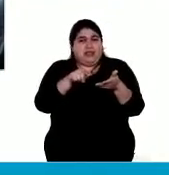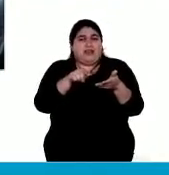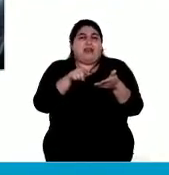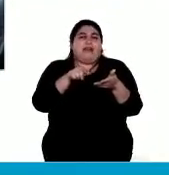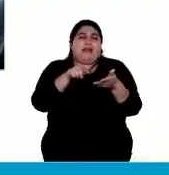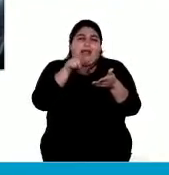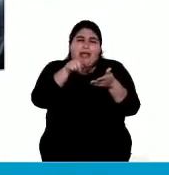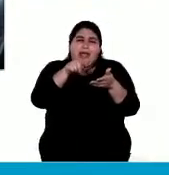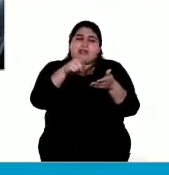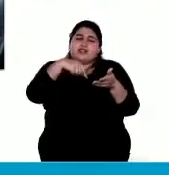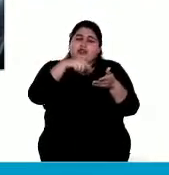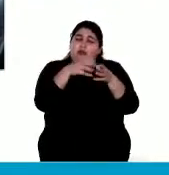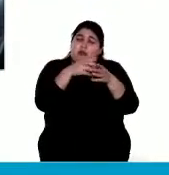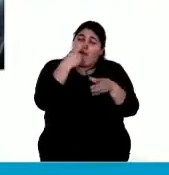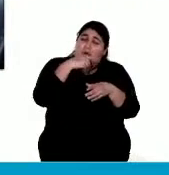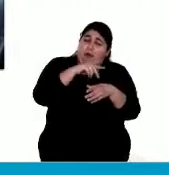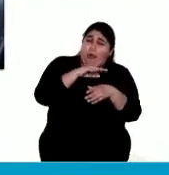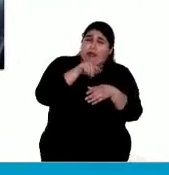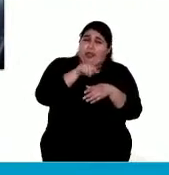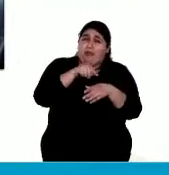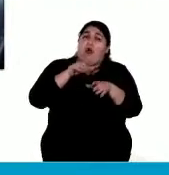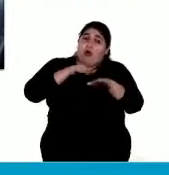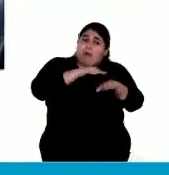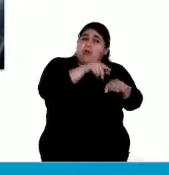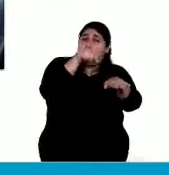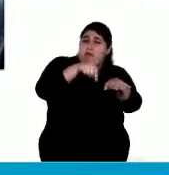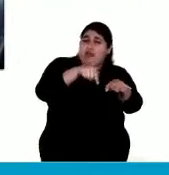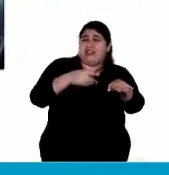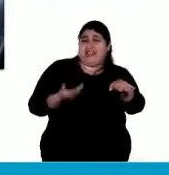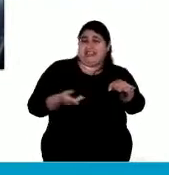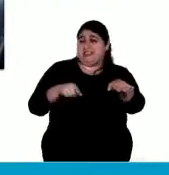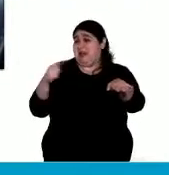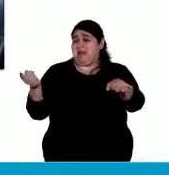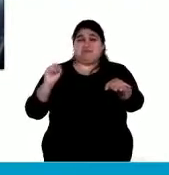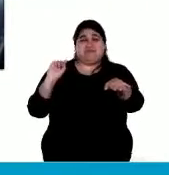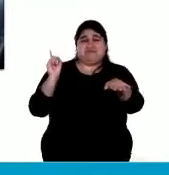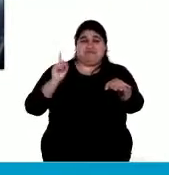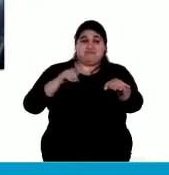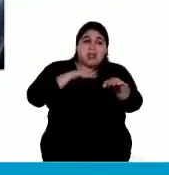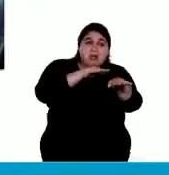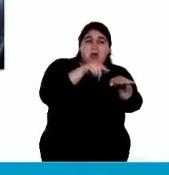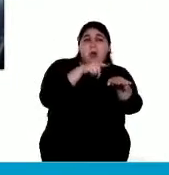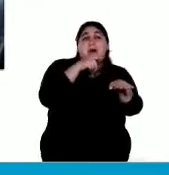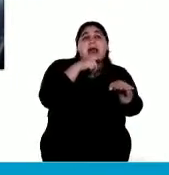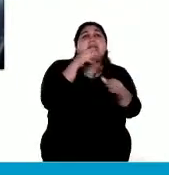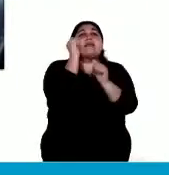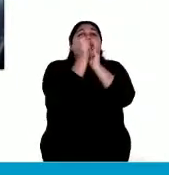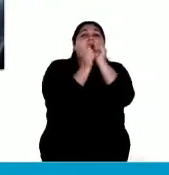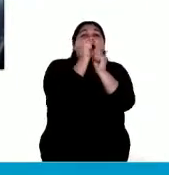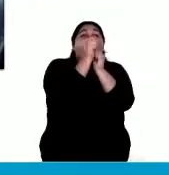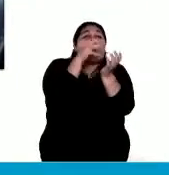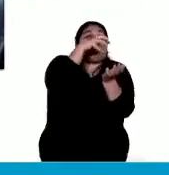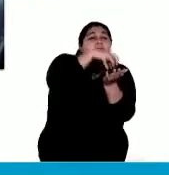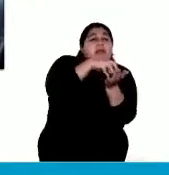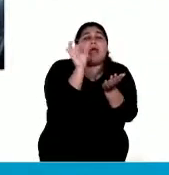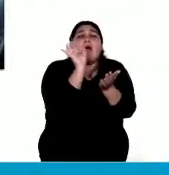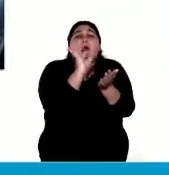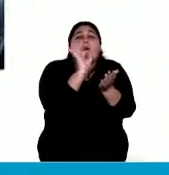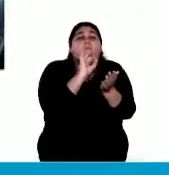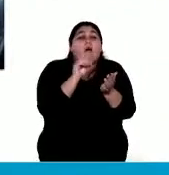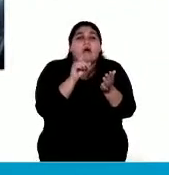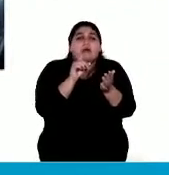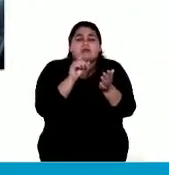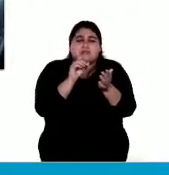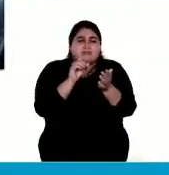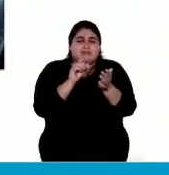Fueron ellos los que, como si trabajaran en una fábrica y no en una fuerza, insisto, que está